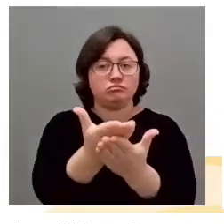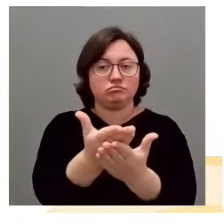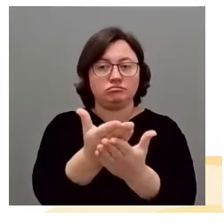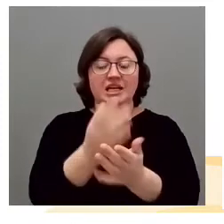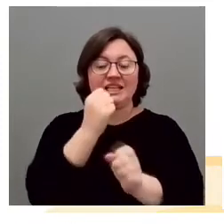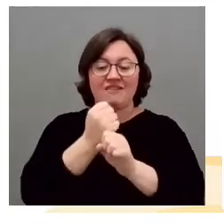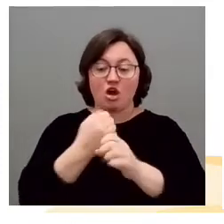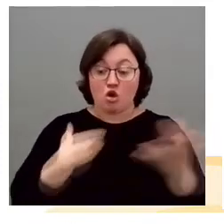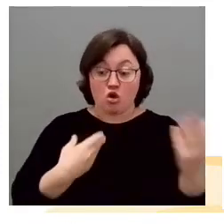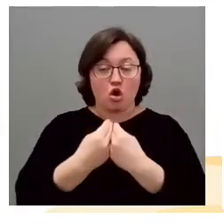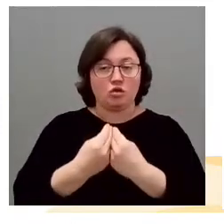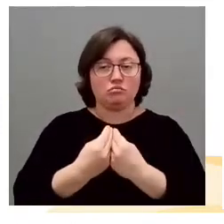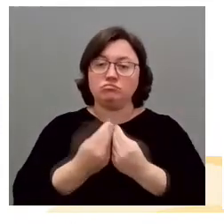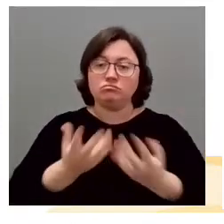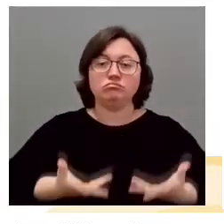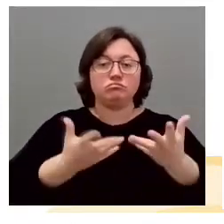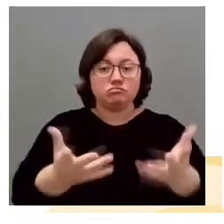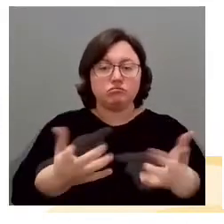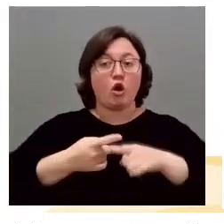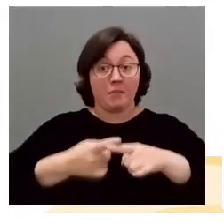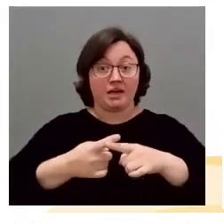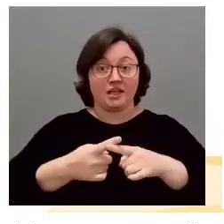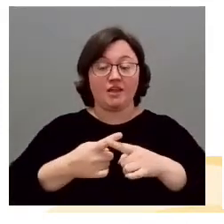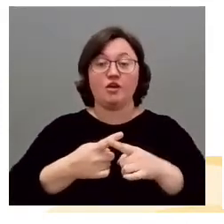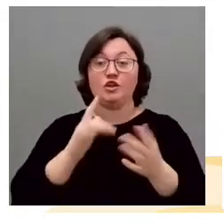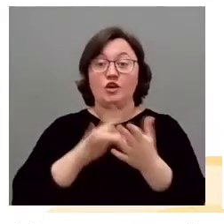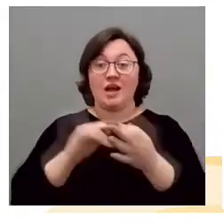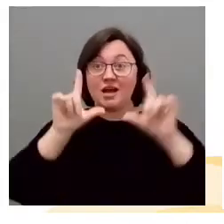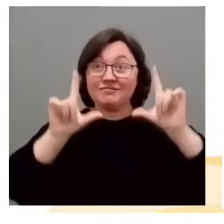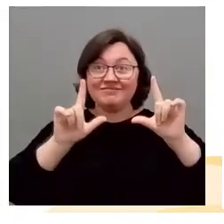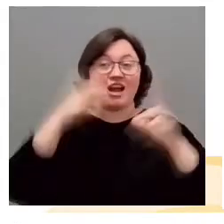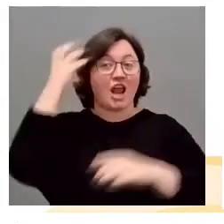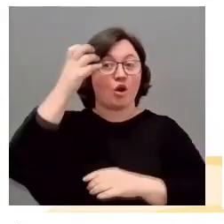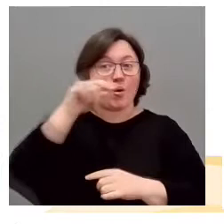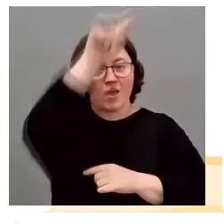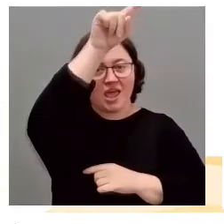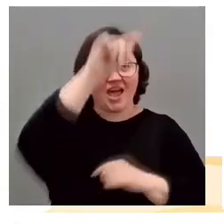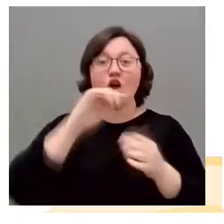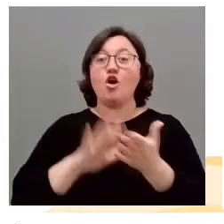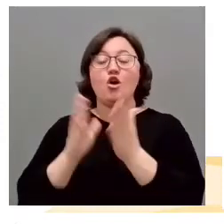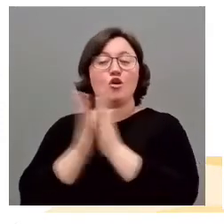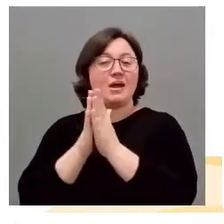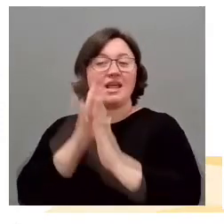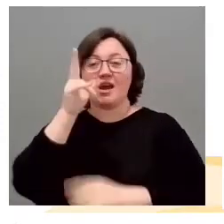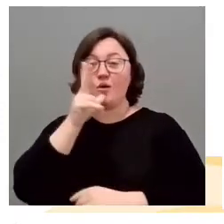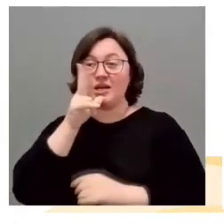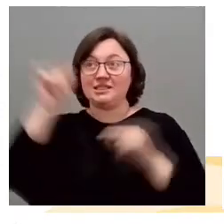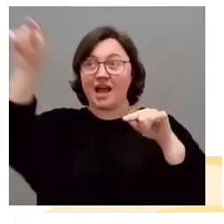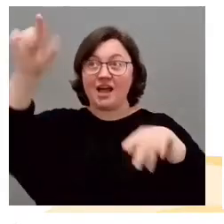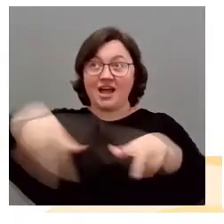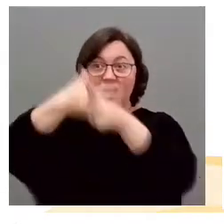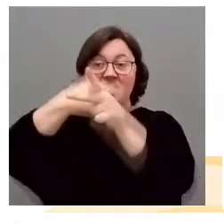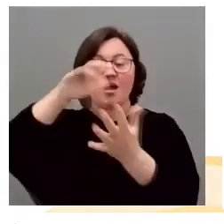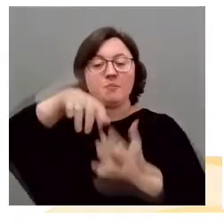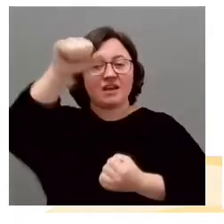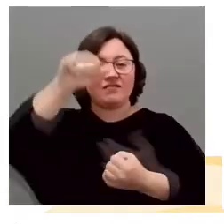que emprender. A una pantalla de distancia tengo a Elena en A Coruña y a Lourdes en Huesca, que nos van a leer el manifiesto